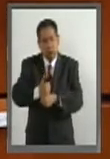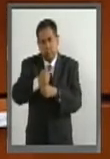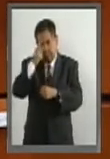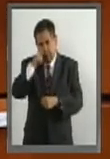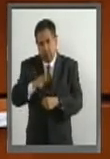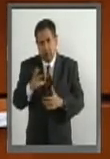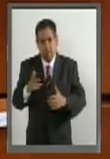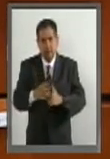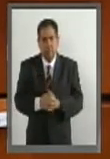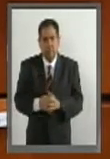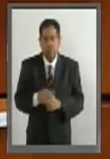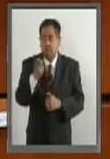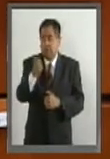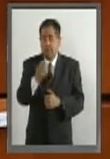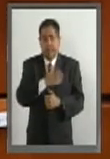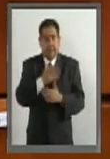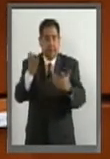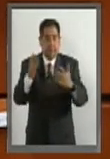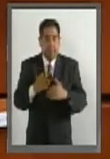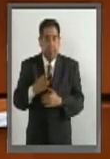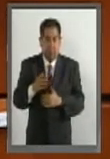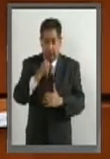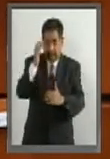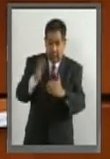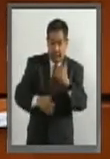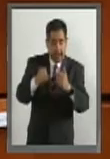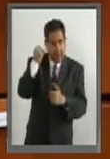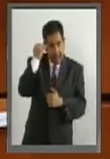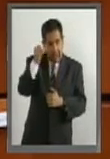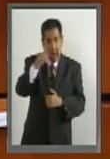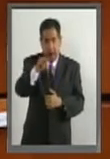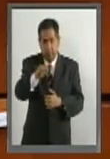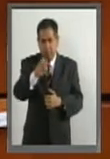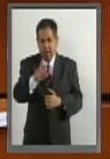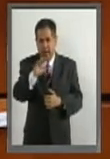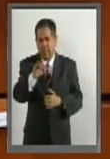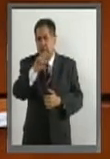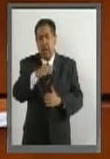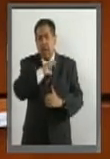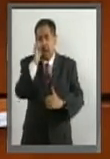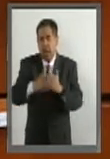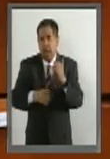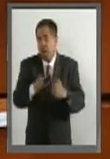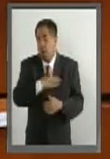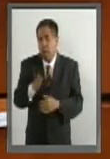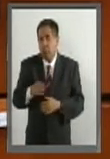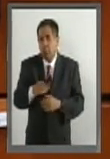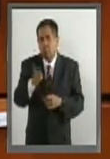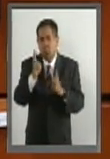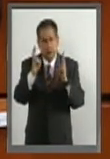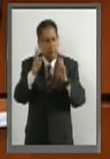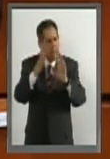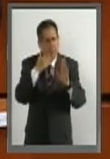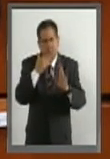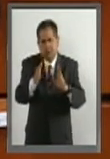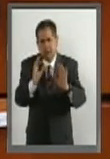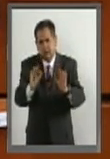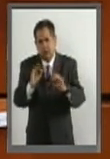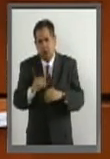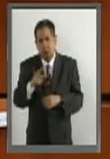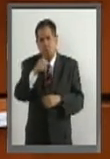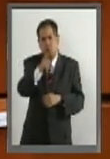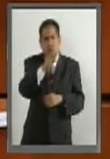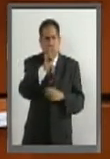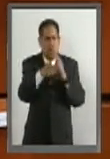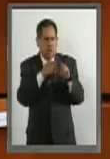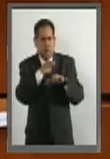México. De manera que bueno que se acabe la iniciativa Mérida. Qué bueno. Y es un tema que usted no